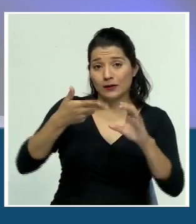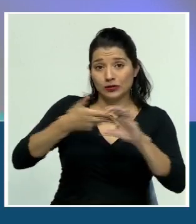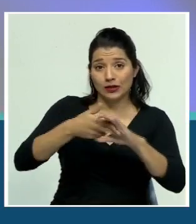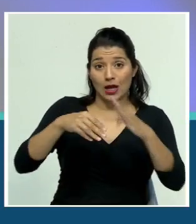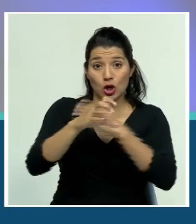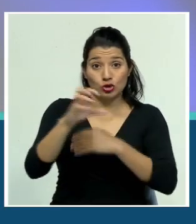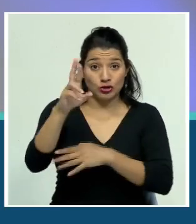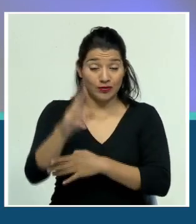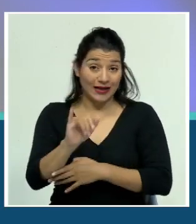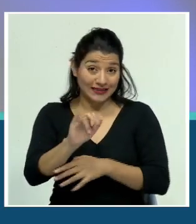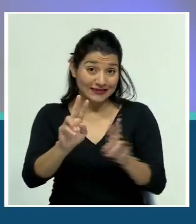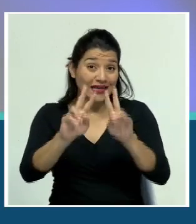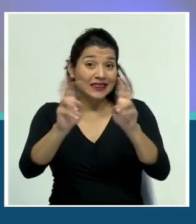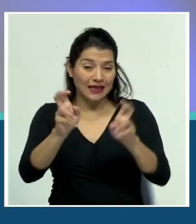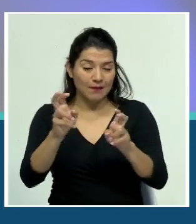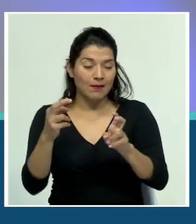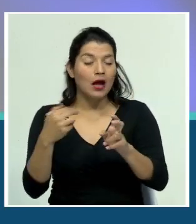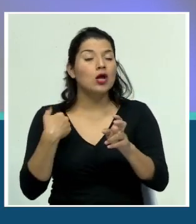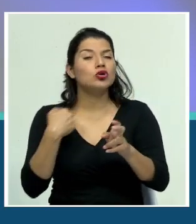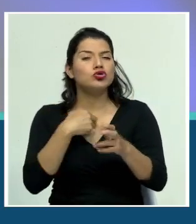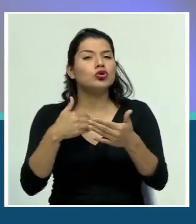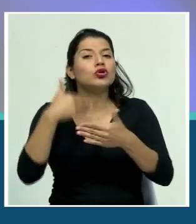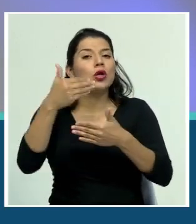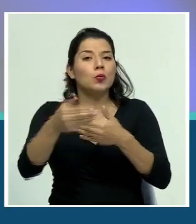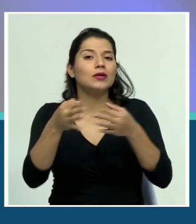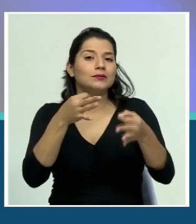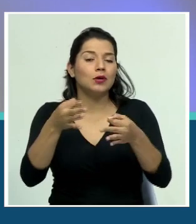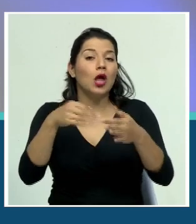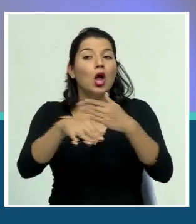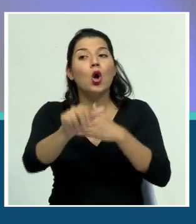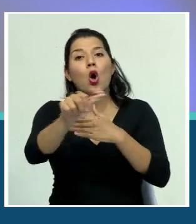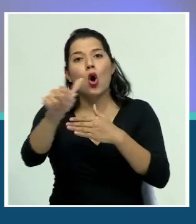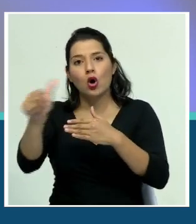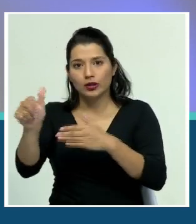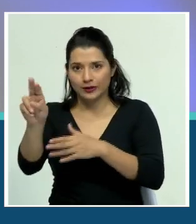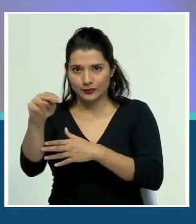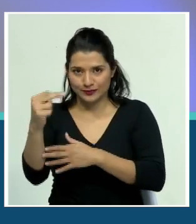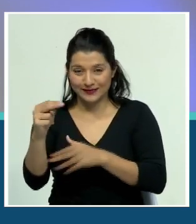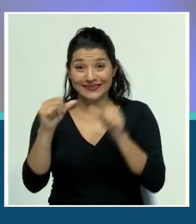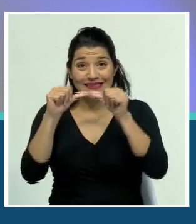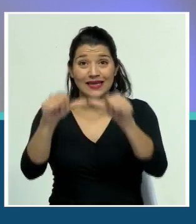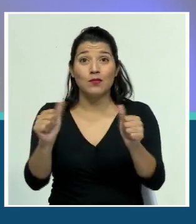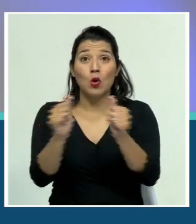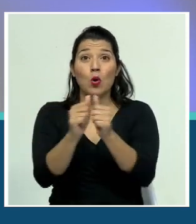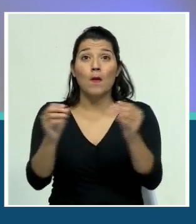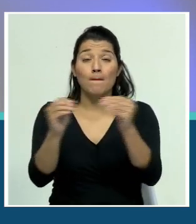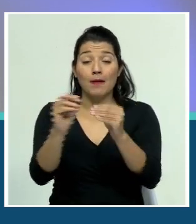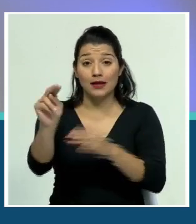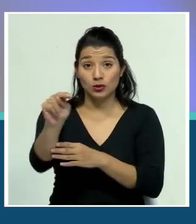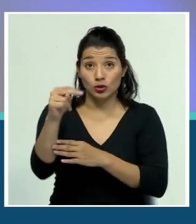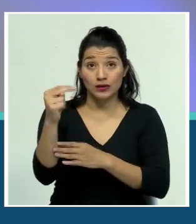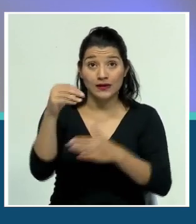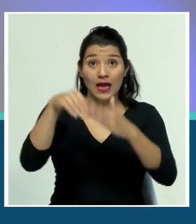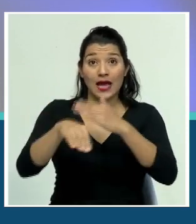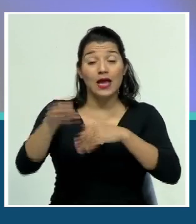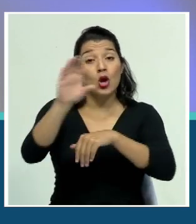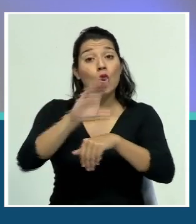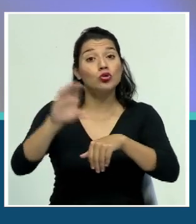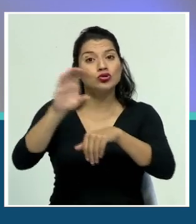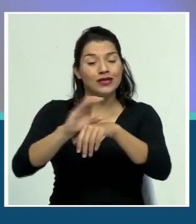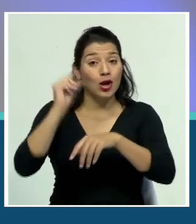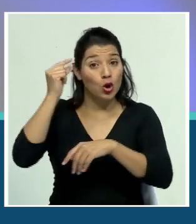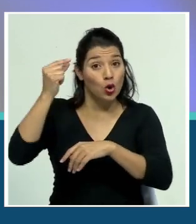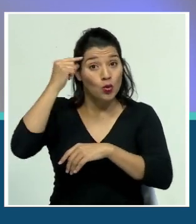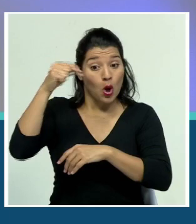país. Este tema lo estaremos desarrollando también en nuestras próximas ediciones. Continuamos con más noticias. Durante el Consejo de Gobierno de este miércoles,